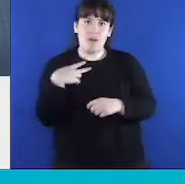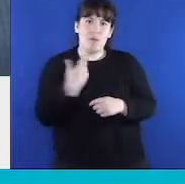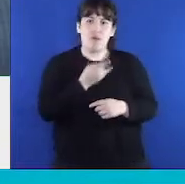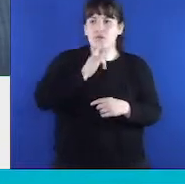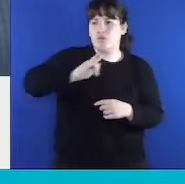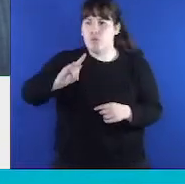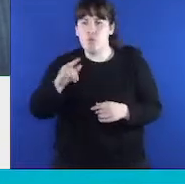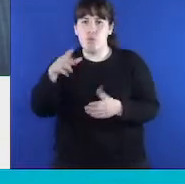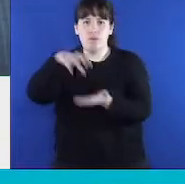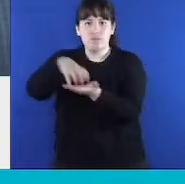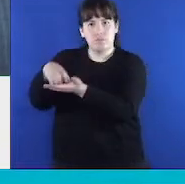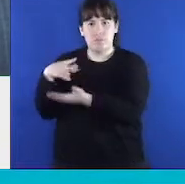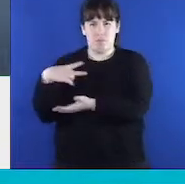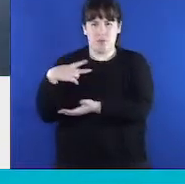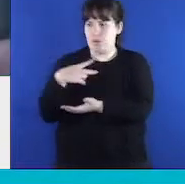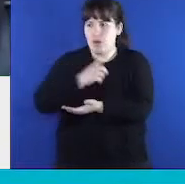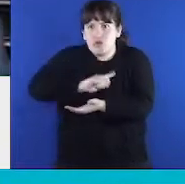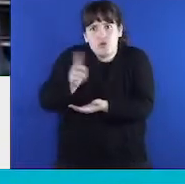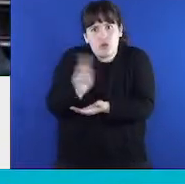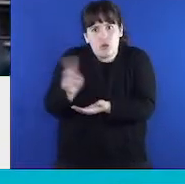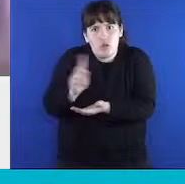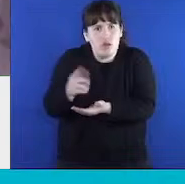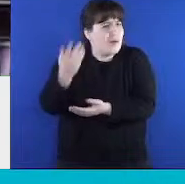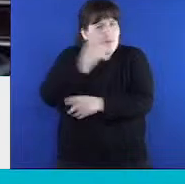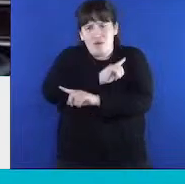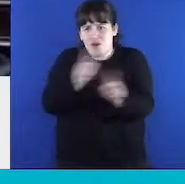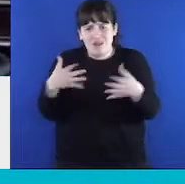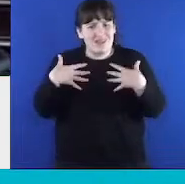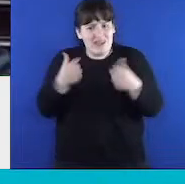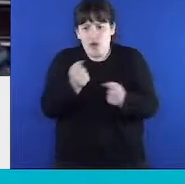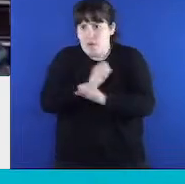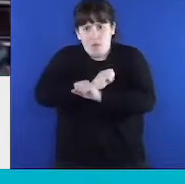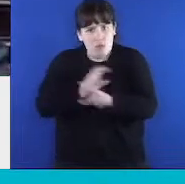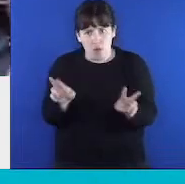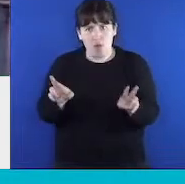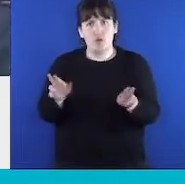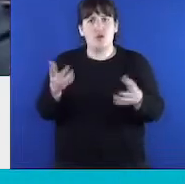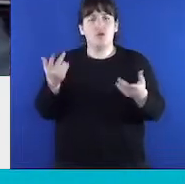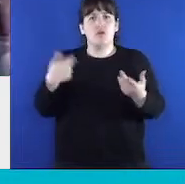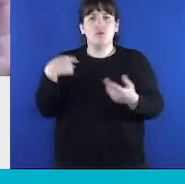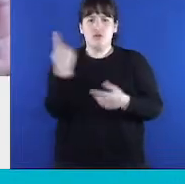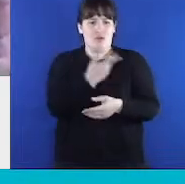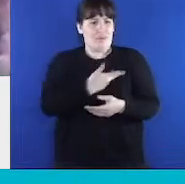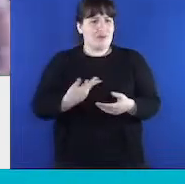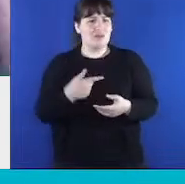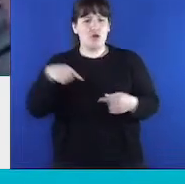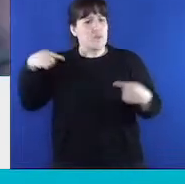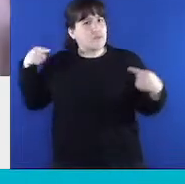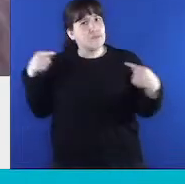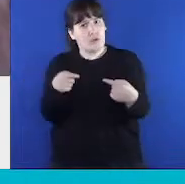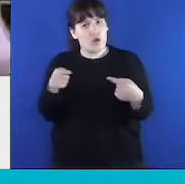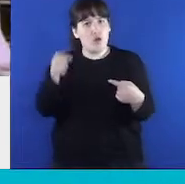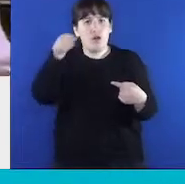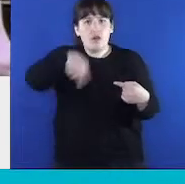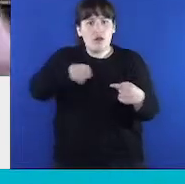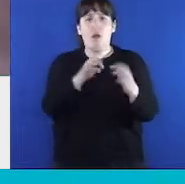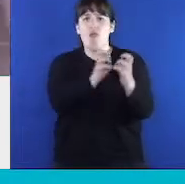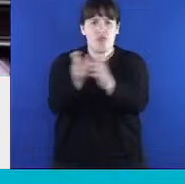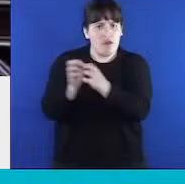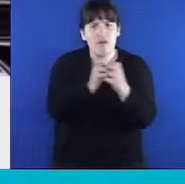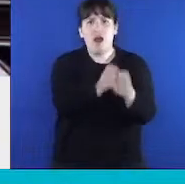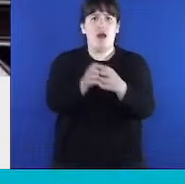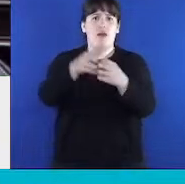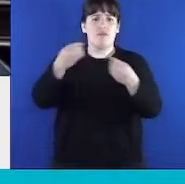Menos en materia de salud. Presidente, nos estamos oponiendo en los debates a las sociedades anónimas en